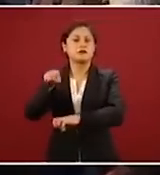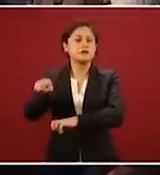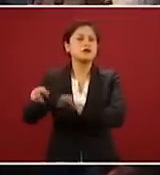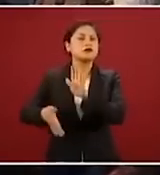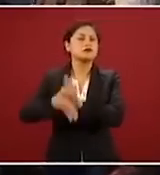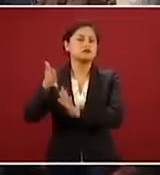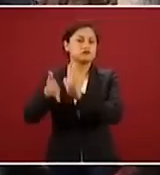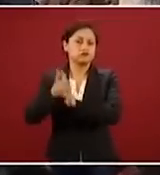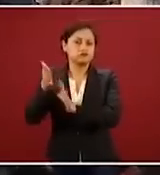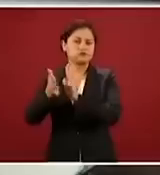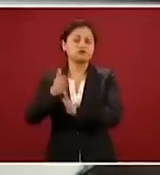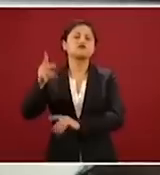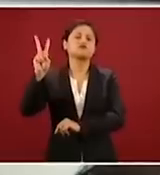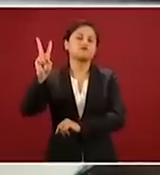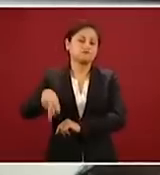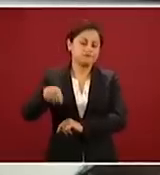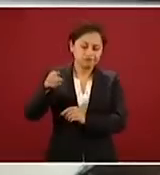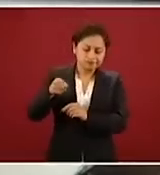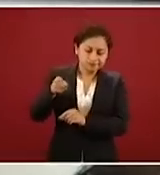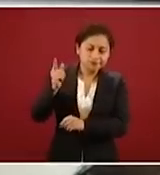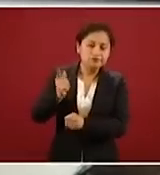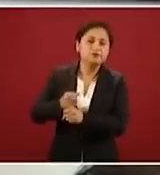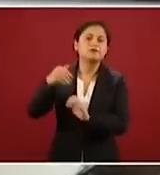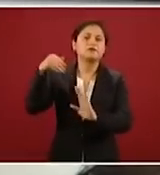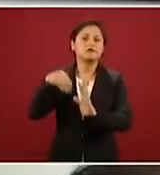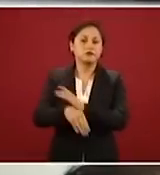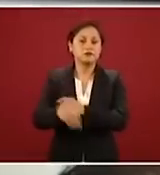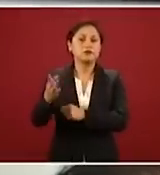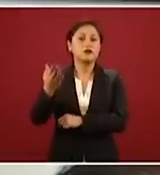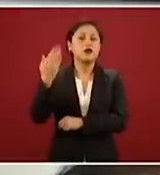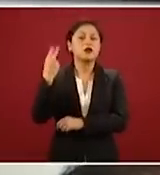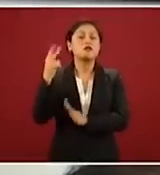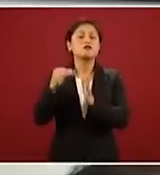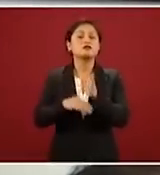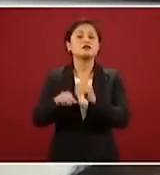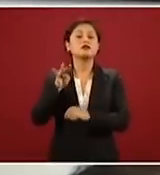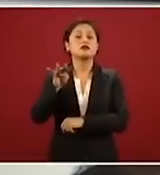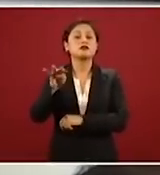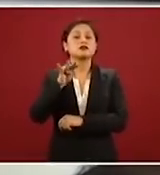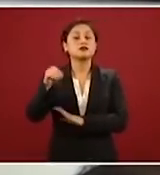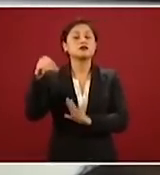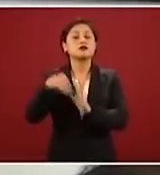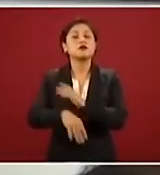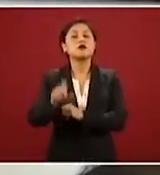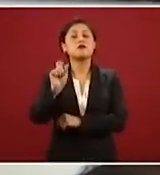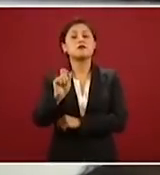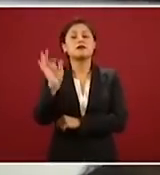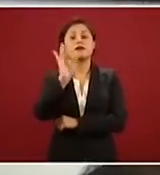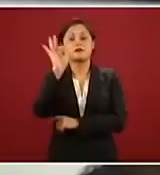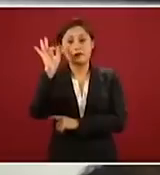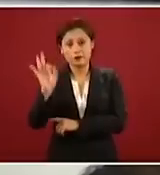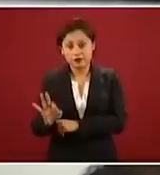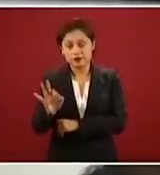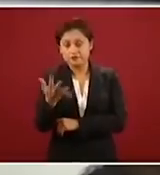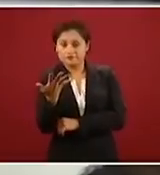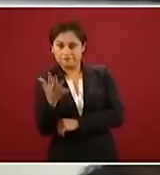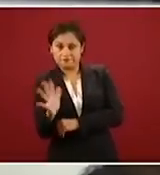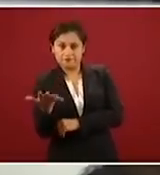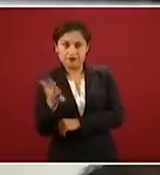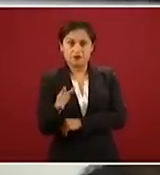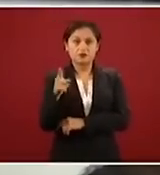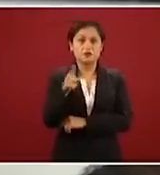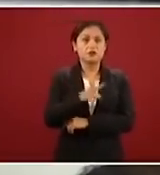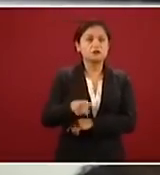pérdida de empleos, esto asociado, y bueno, pues en 2019 también una pérdida del 20% más o menos, precisamente por obra